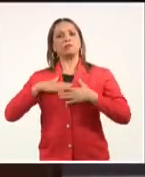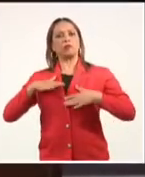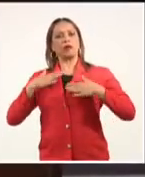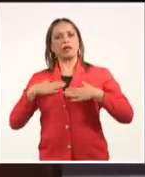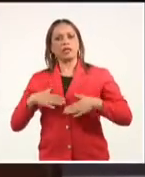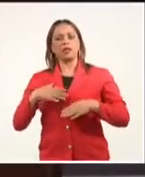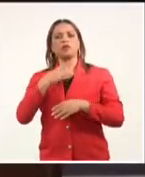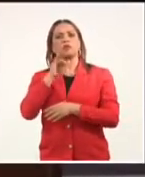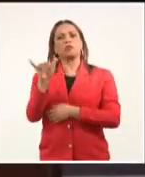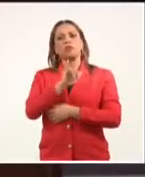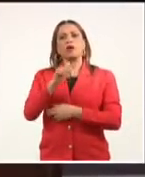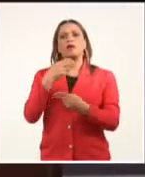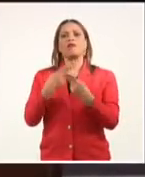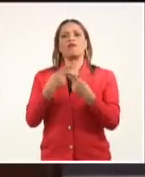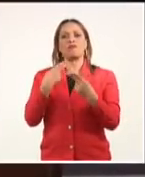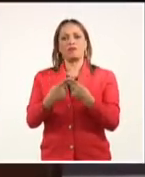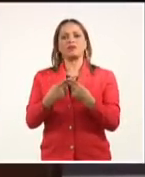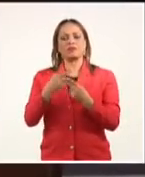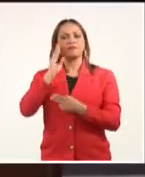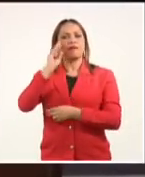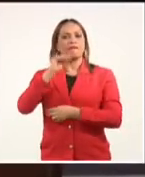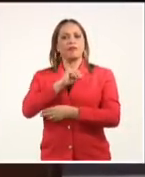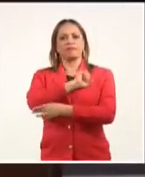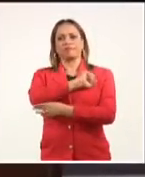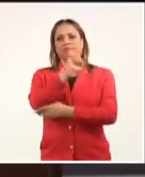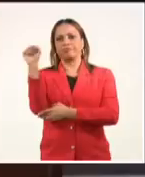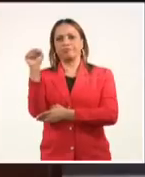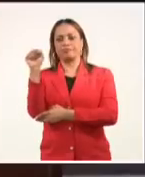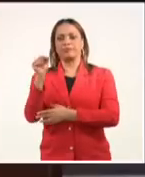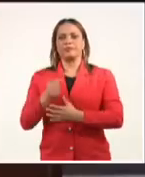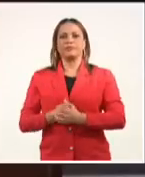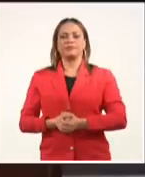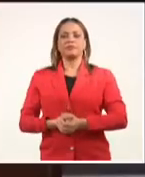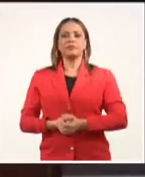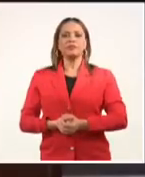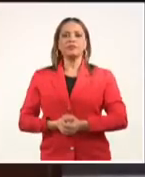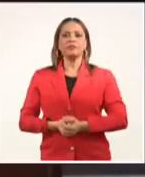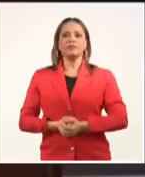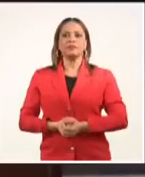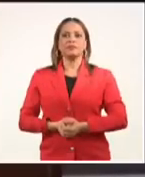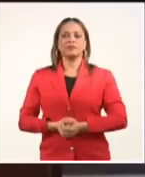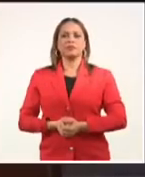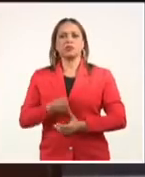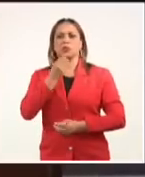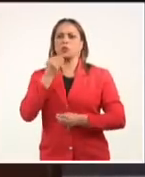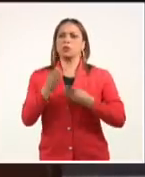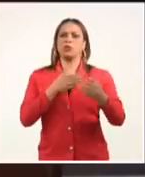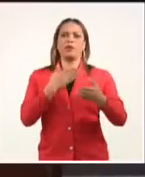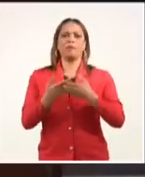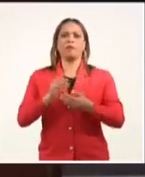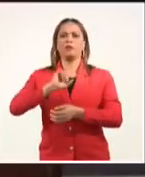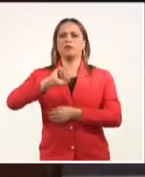confianza en el triunfo, por insalvables que parezcan los obstáculos